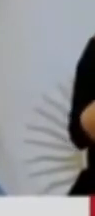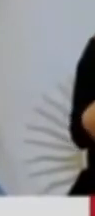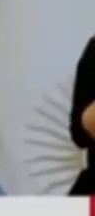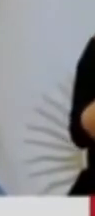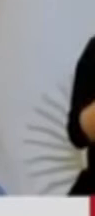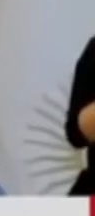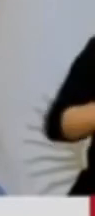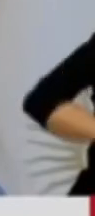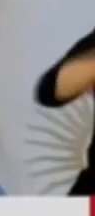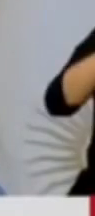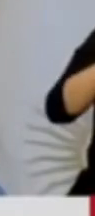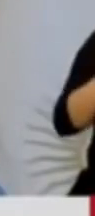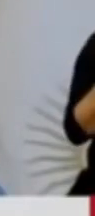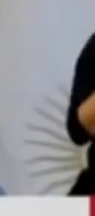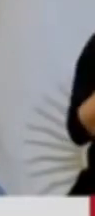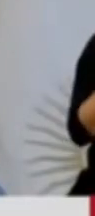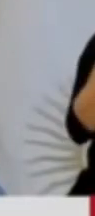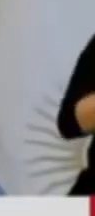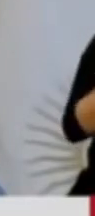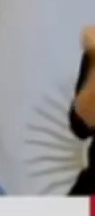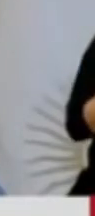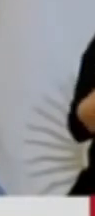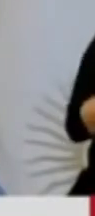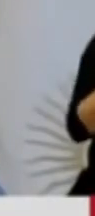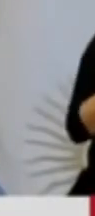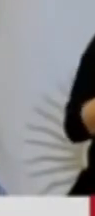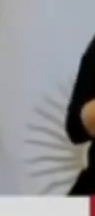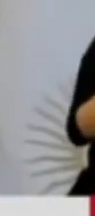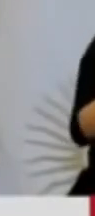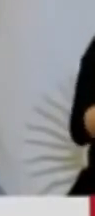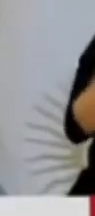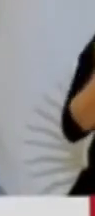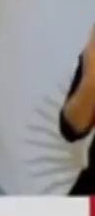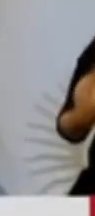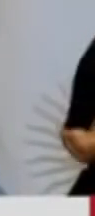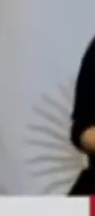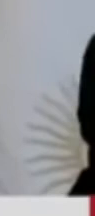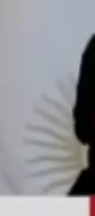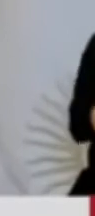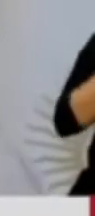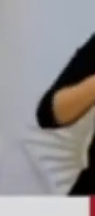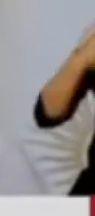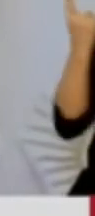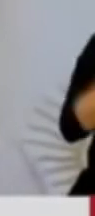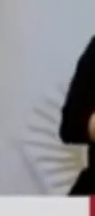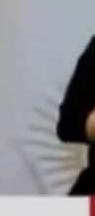CIF máximos por unidad vehicular establecida por la autoridad de aplicación.